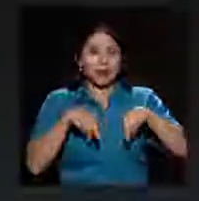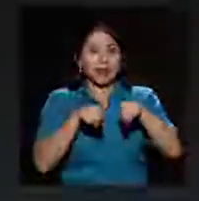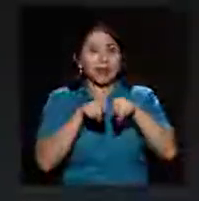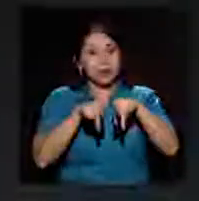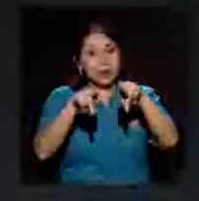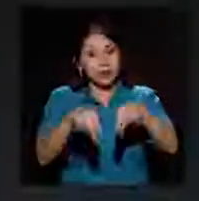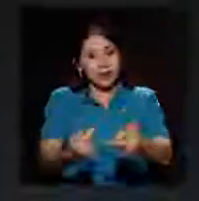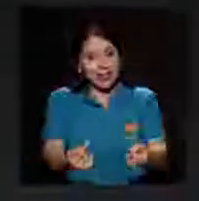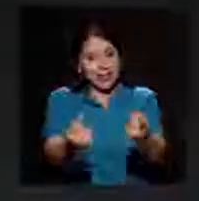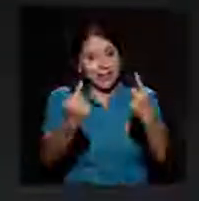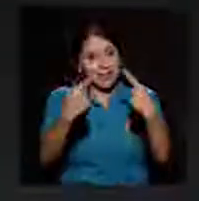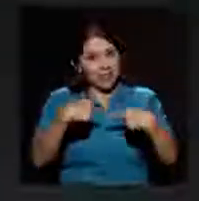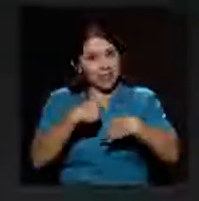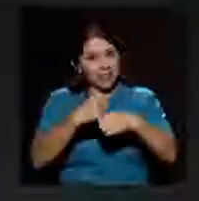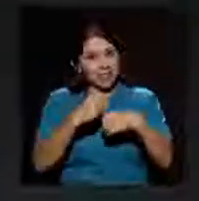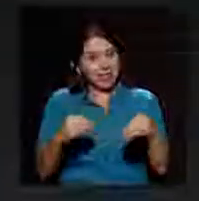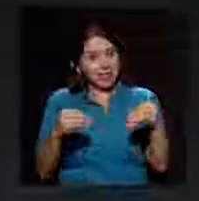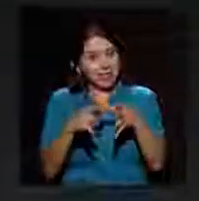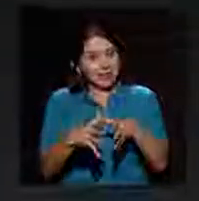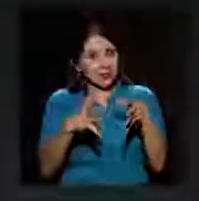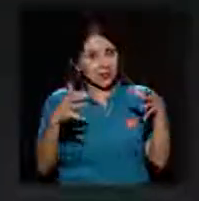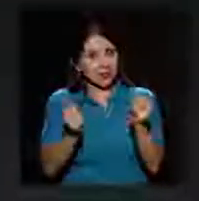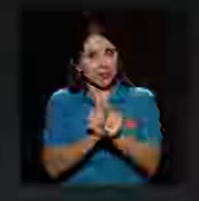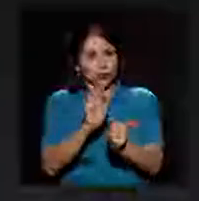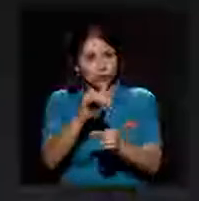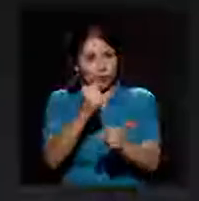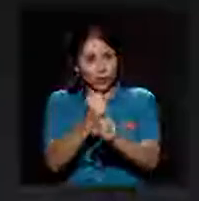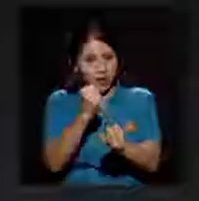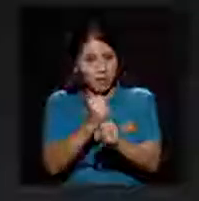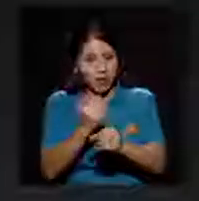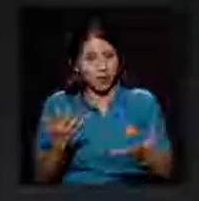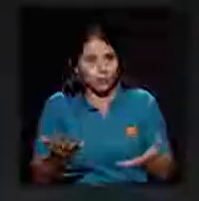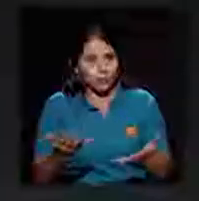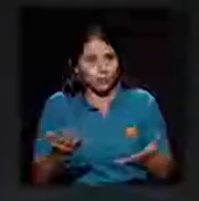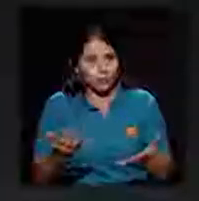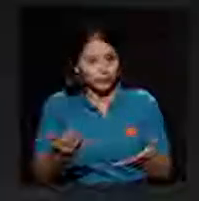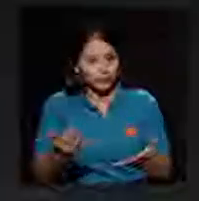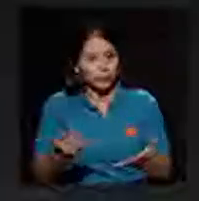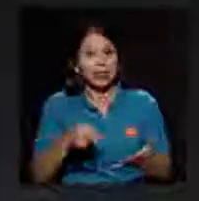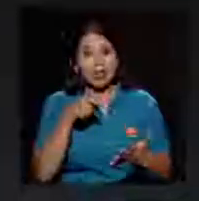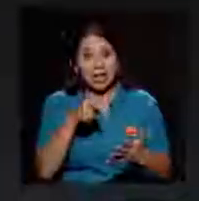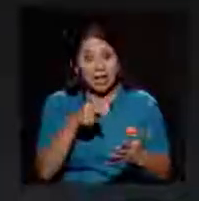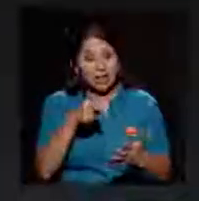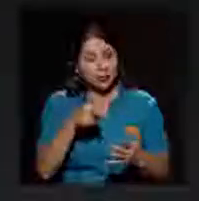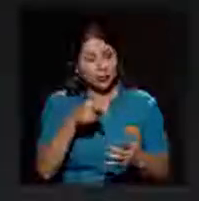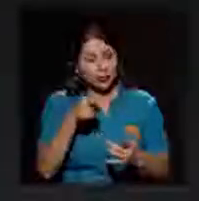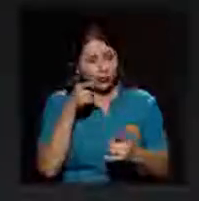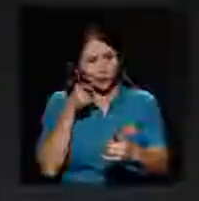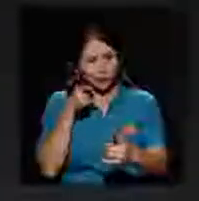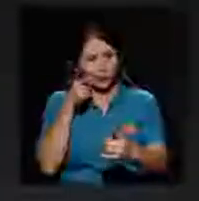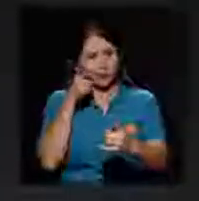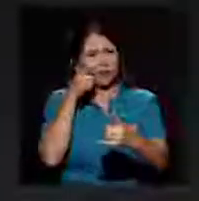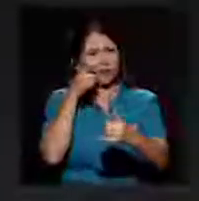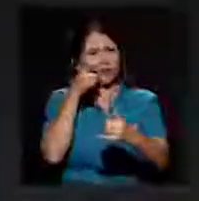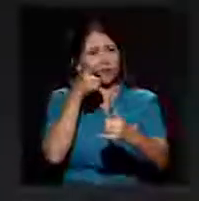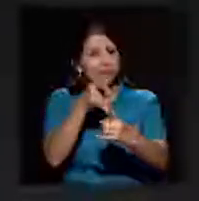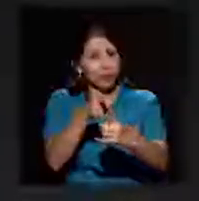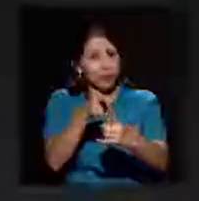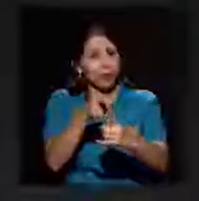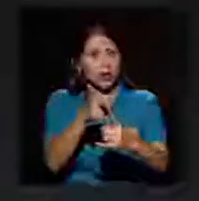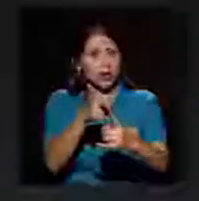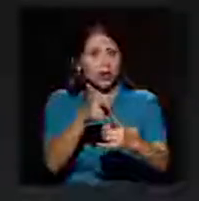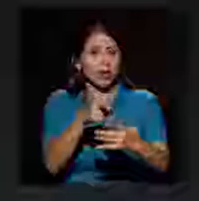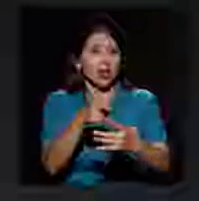grande este país con su trabajo pues se canalicen hacia un mal necesario